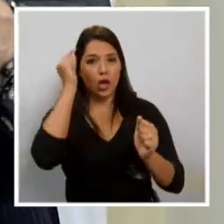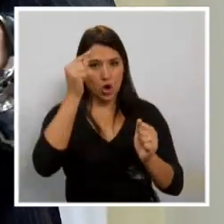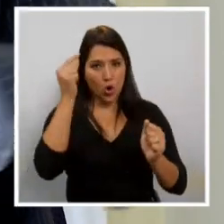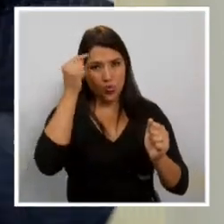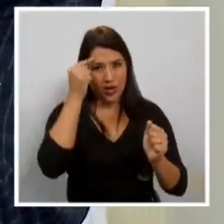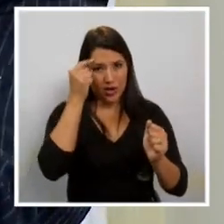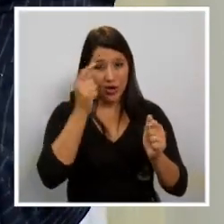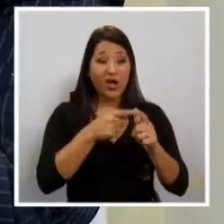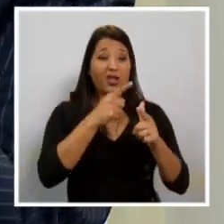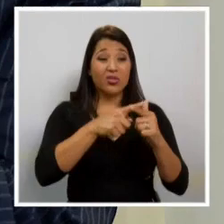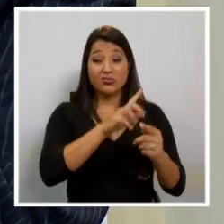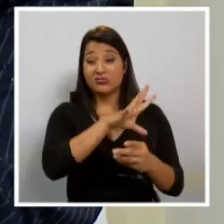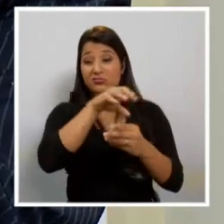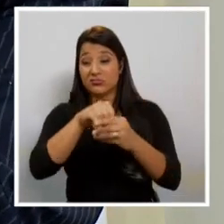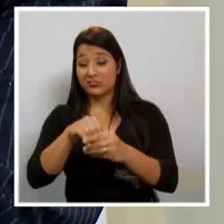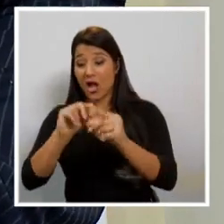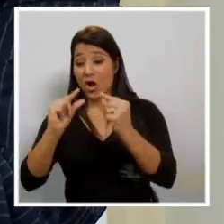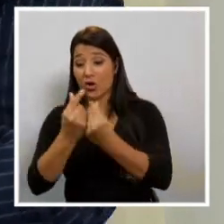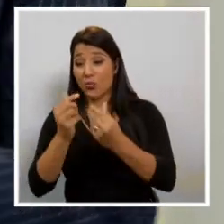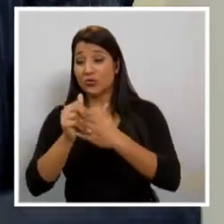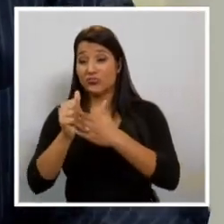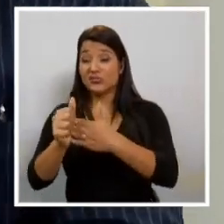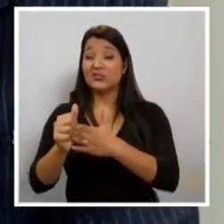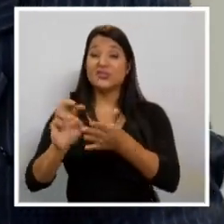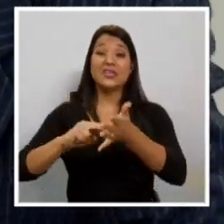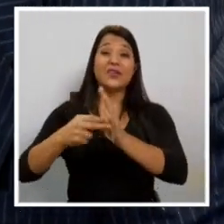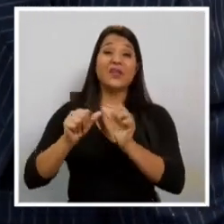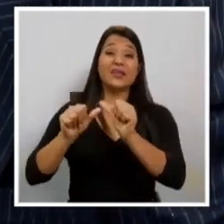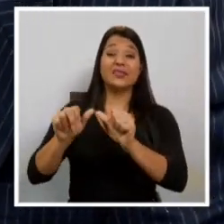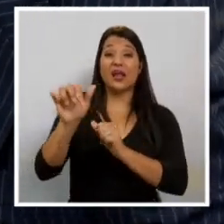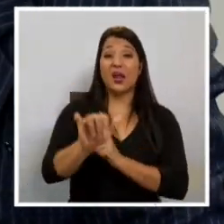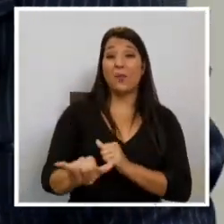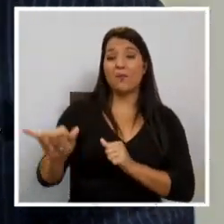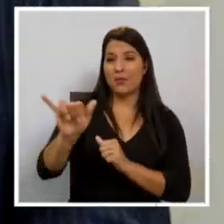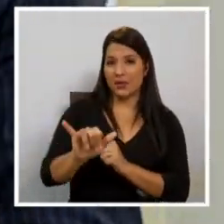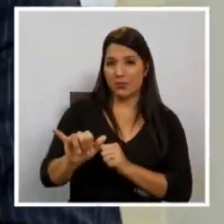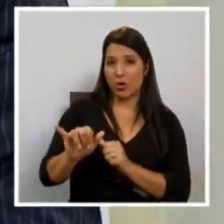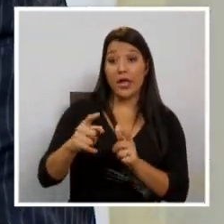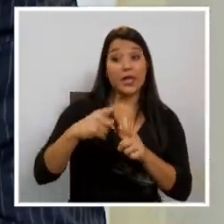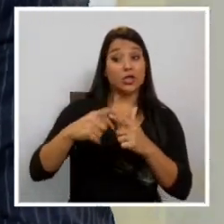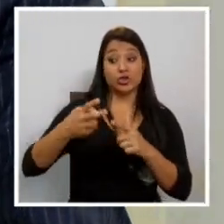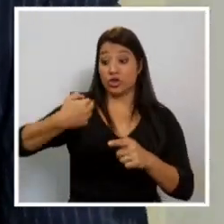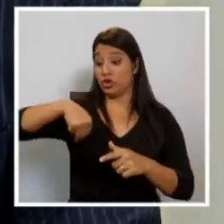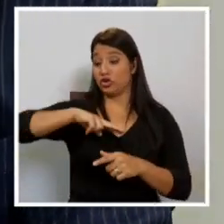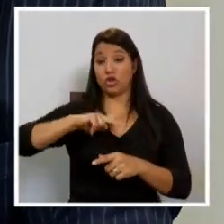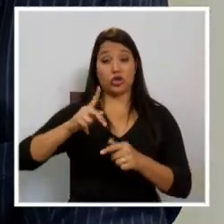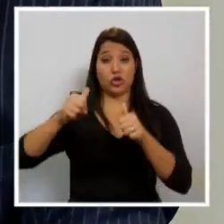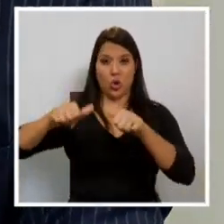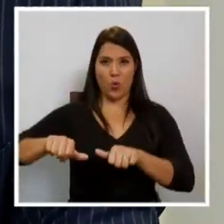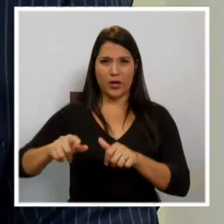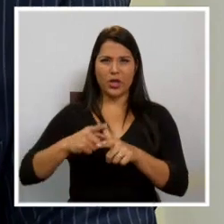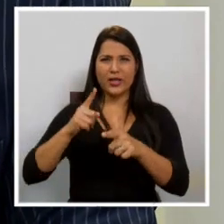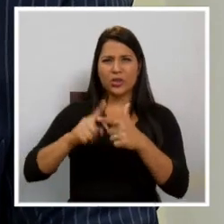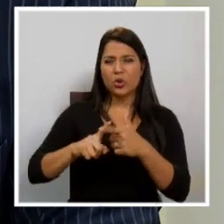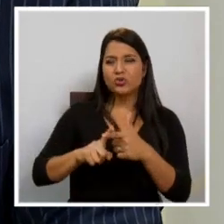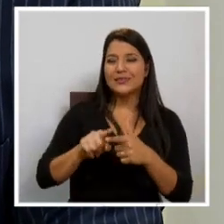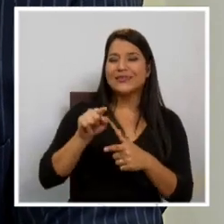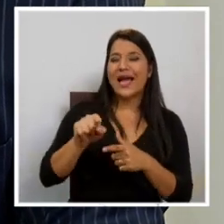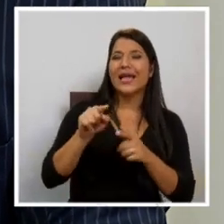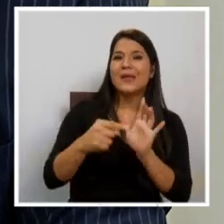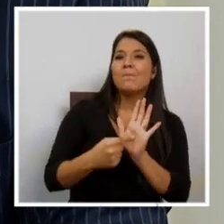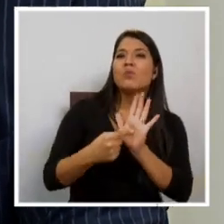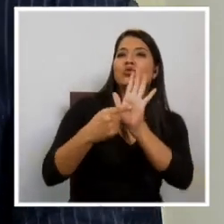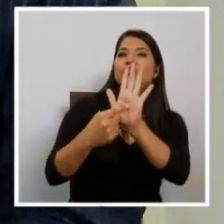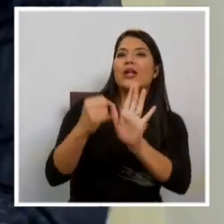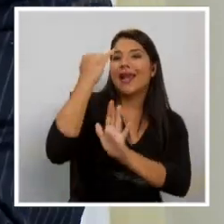de lo mismo. Nosotros sí nos opusimos. O sea, aquí es la construcción de la idea de oposición por